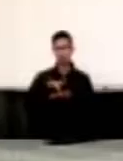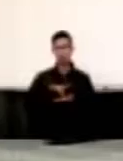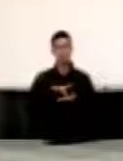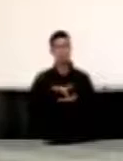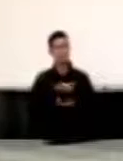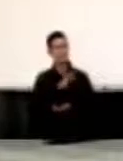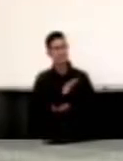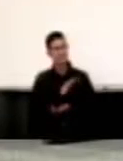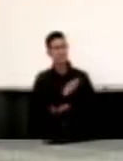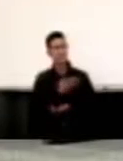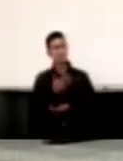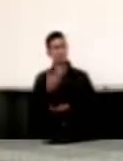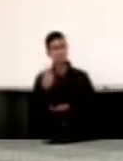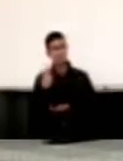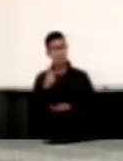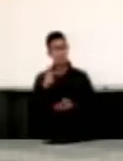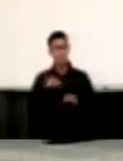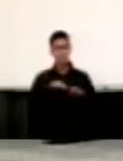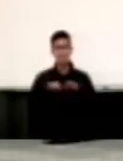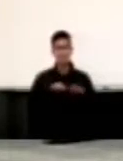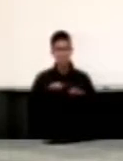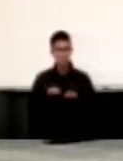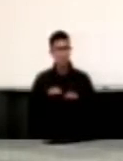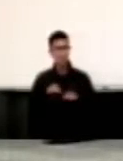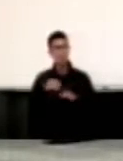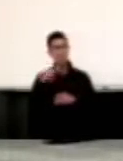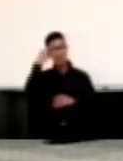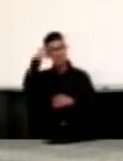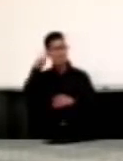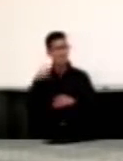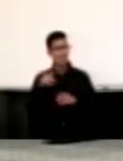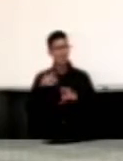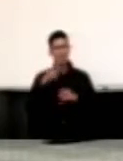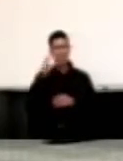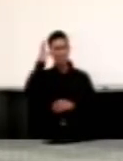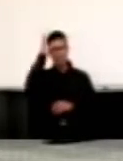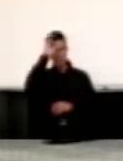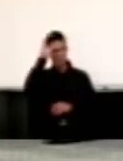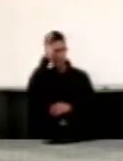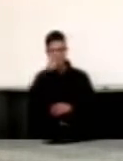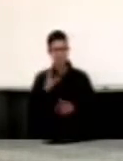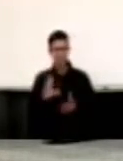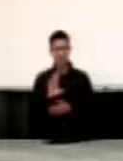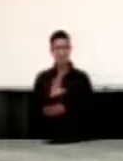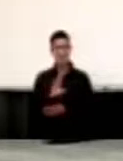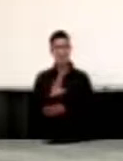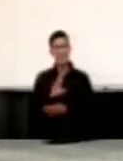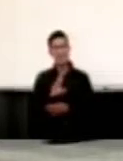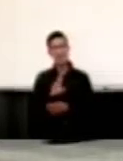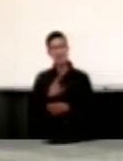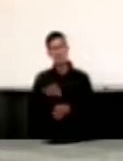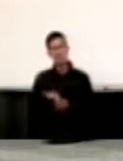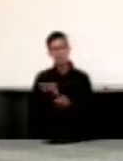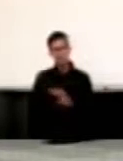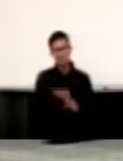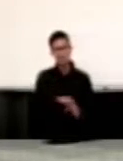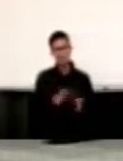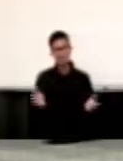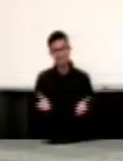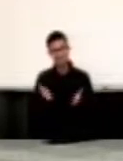gran labor de difusión de los valores de la cultura cívica, de la democracia, y creo que es